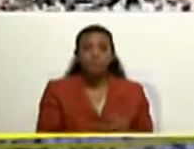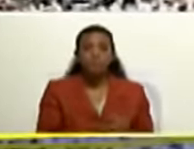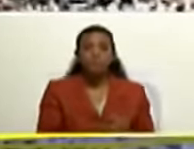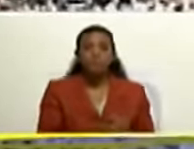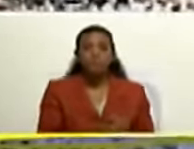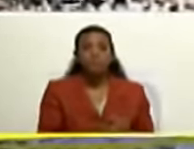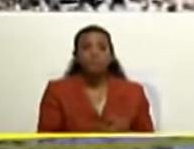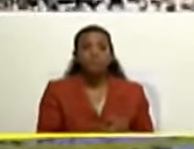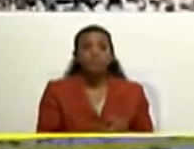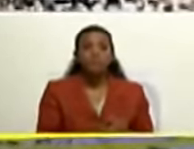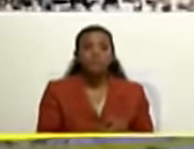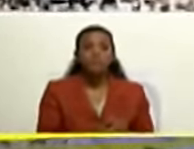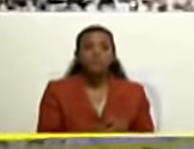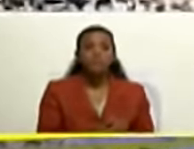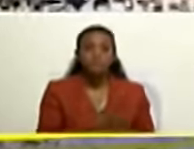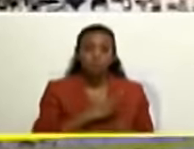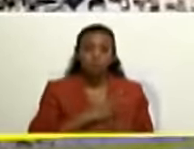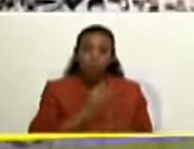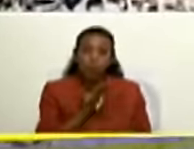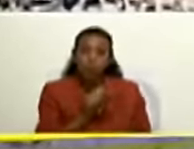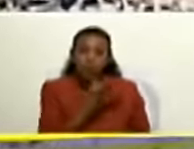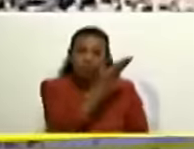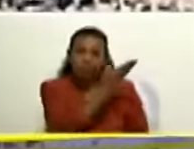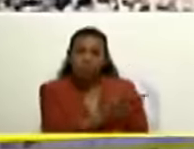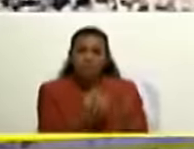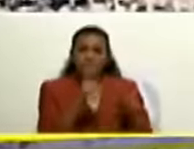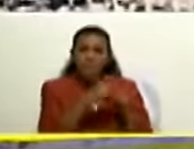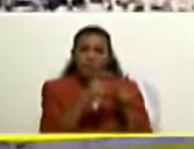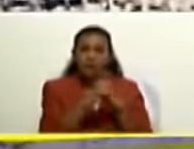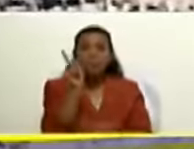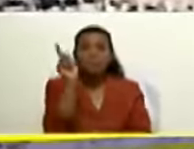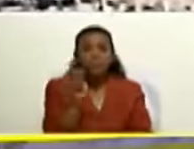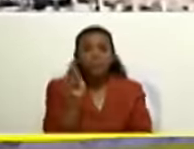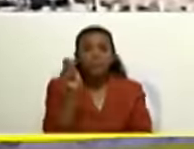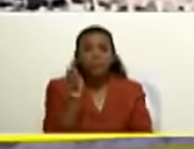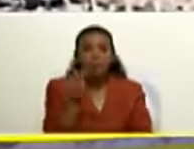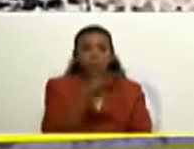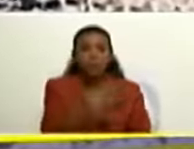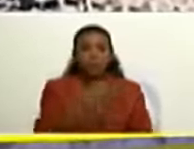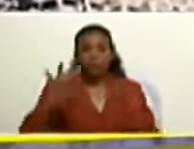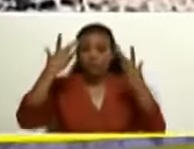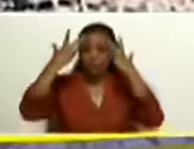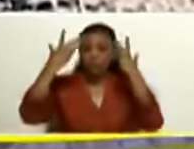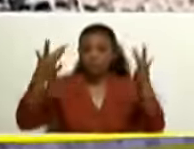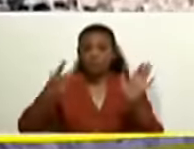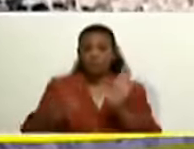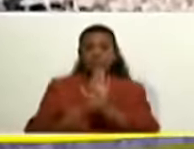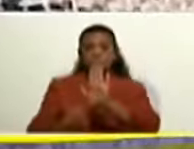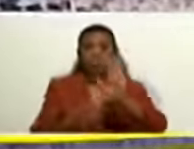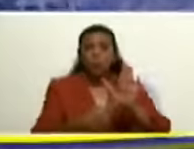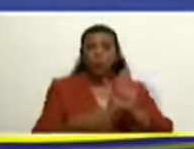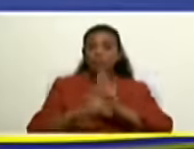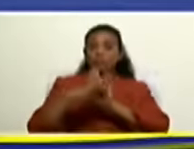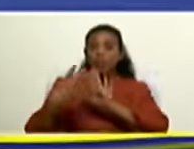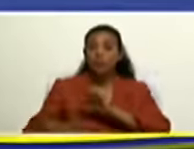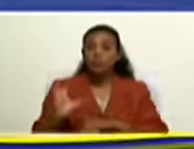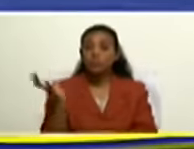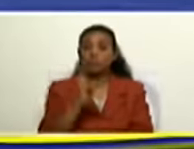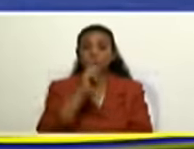eso es, yo quisiera escuchar de los diputados del país que representan la soberanía